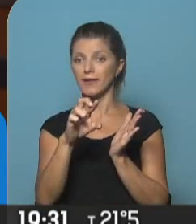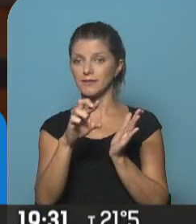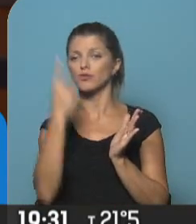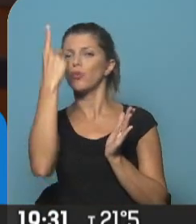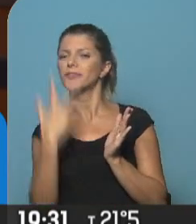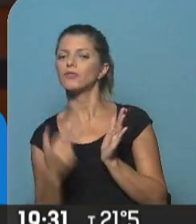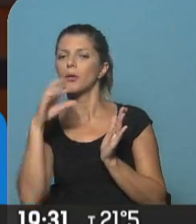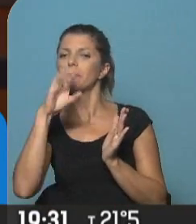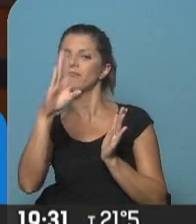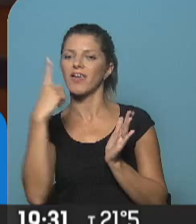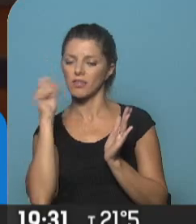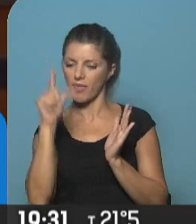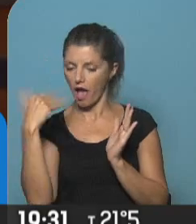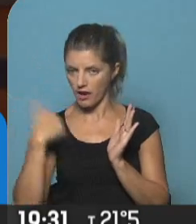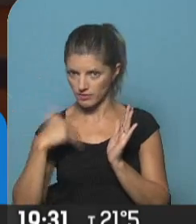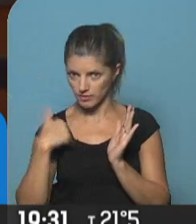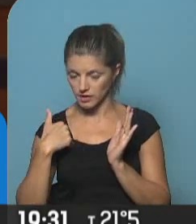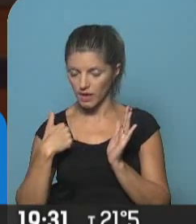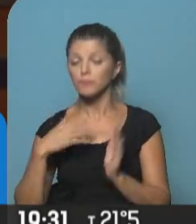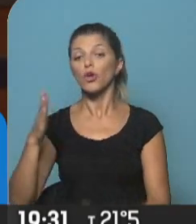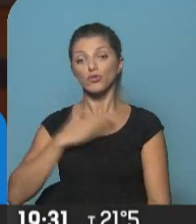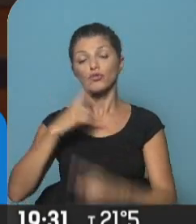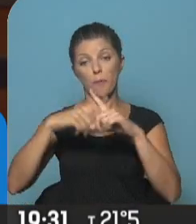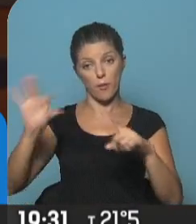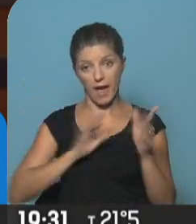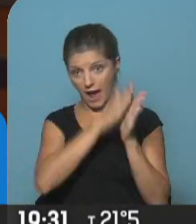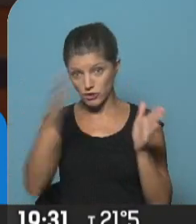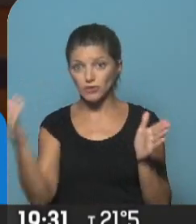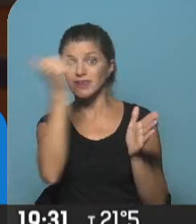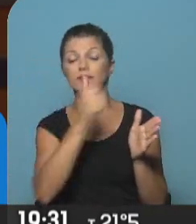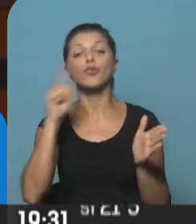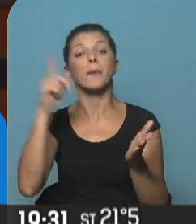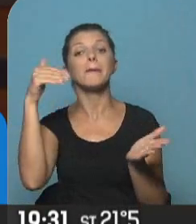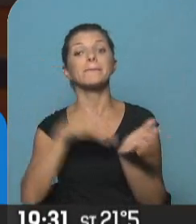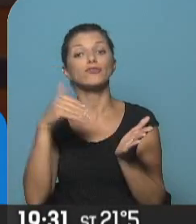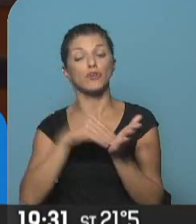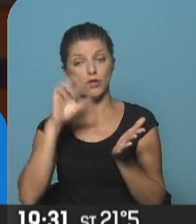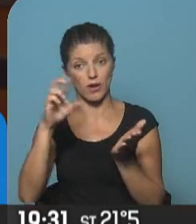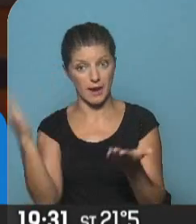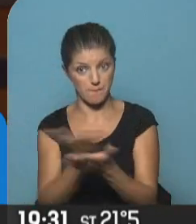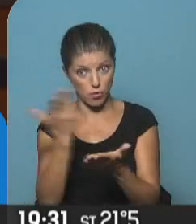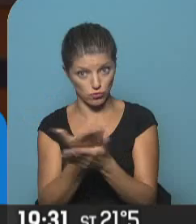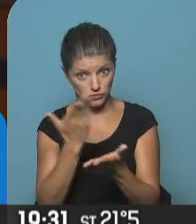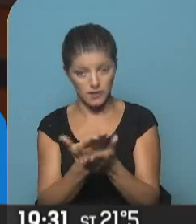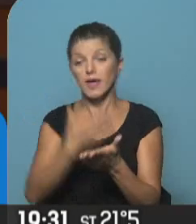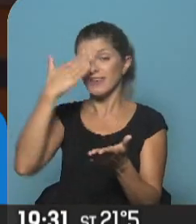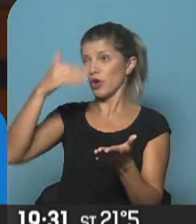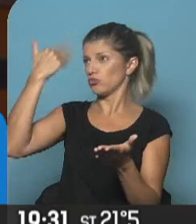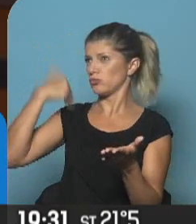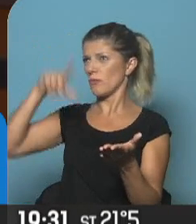los argentinos todos los años, cada año producimos 600.000 millones de dólares y hemos gastado en los últimos 10 o 12